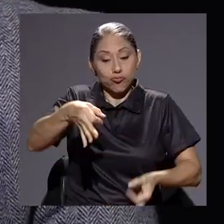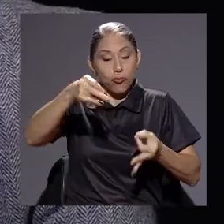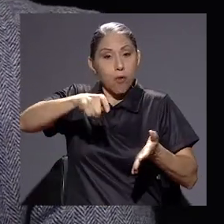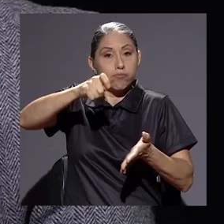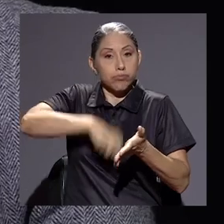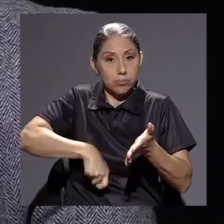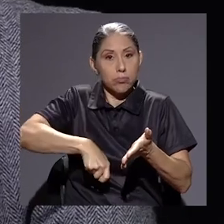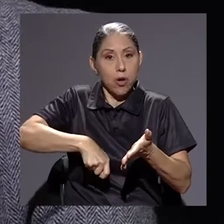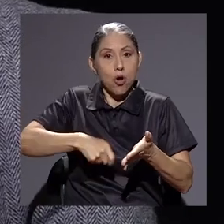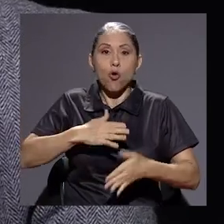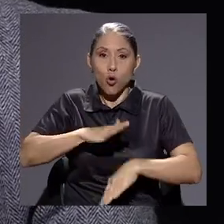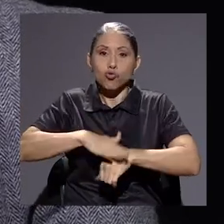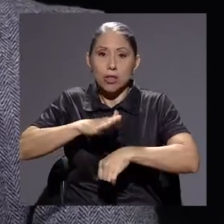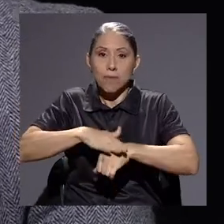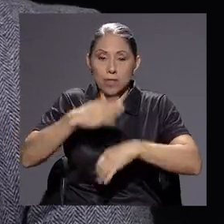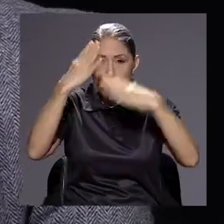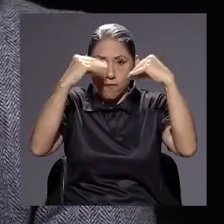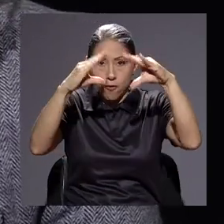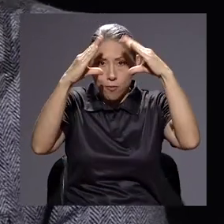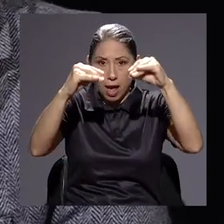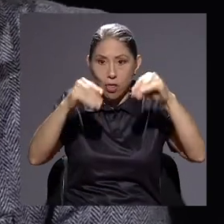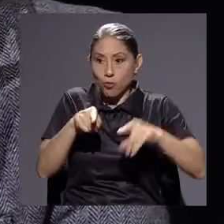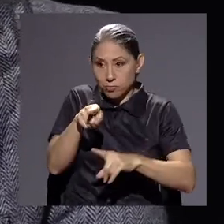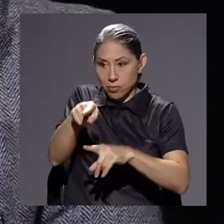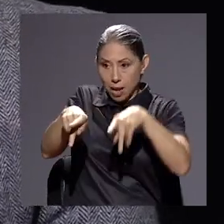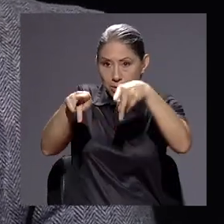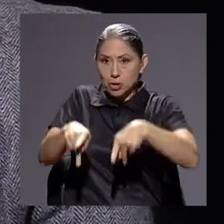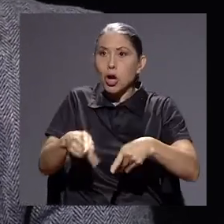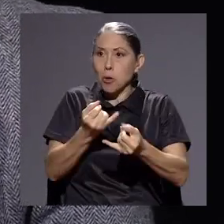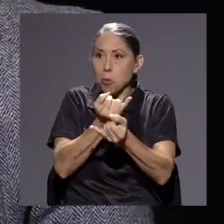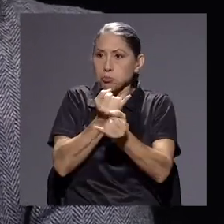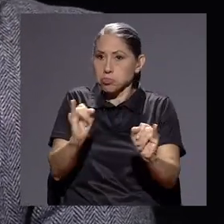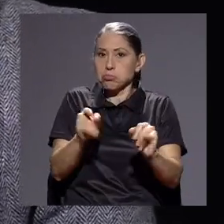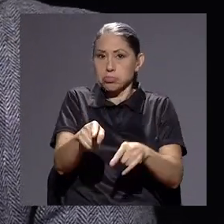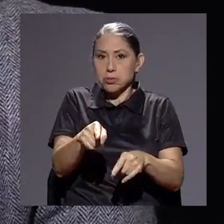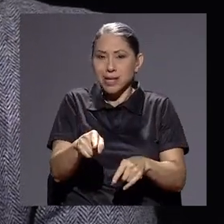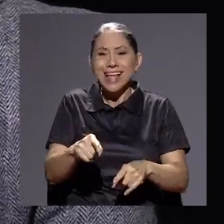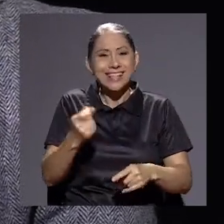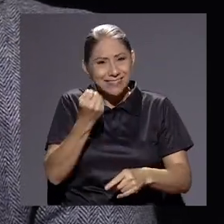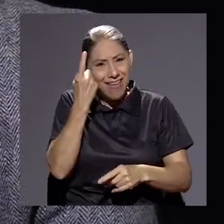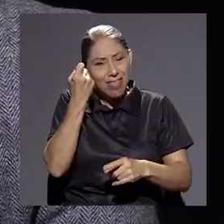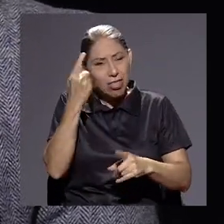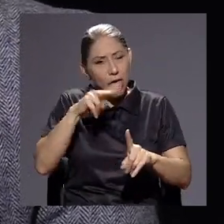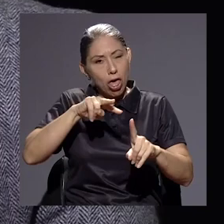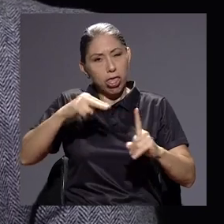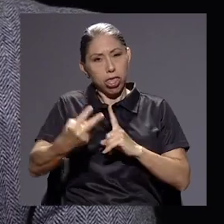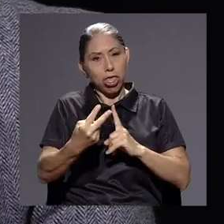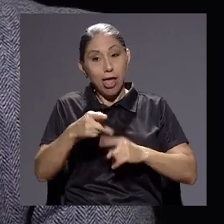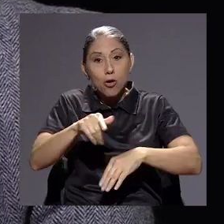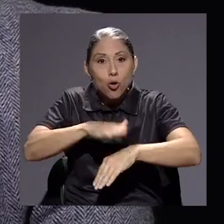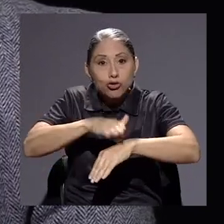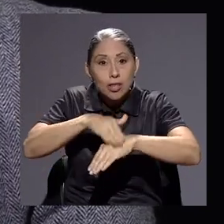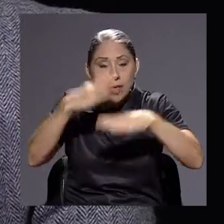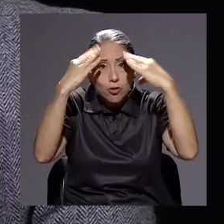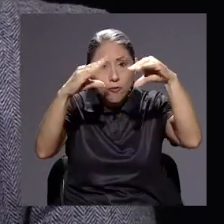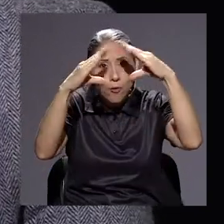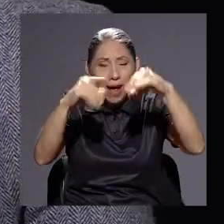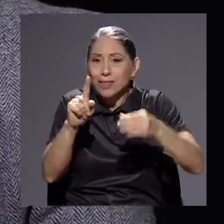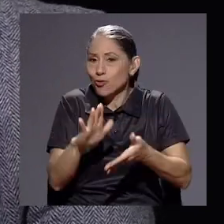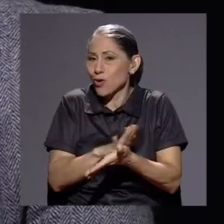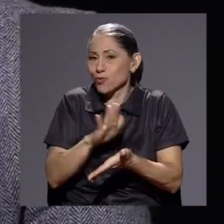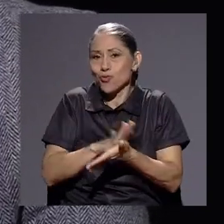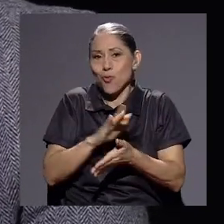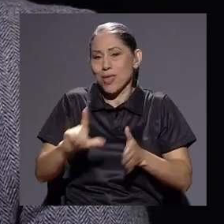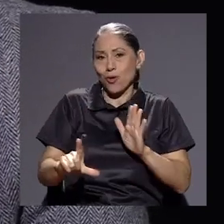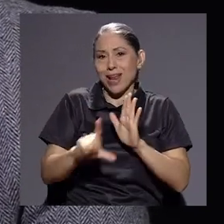la manifestación de esa autonomía. Se ha entendido mal en muchas ocasiones porque el consentimiento informado no es un documento legal que exime a